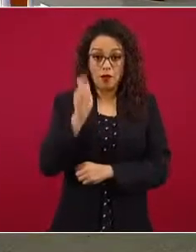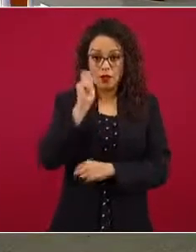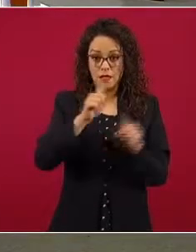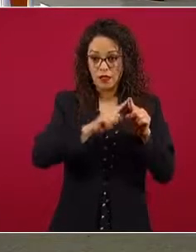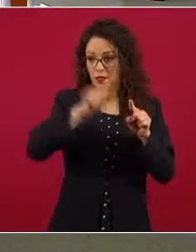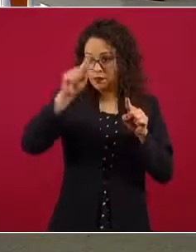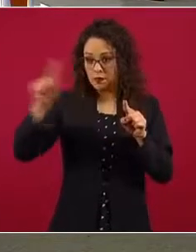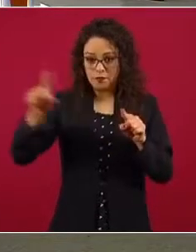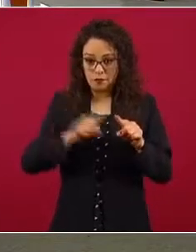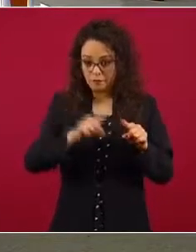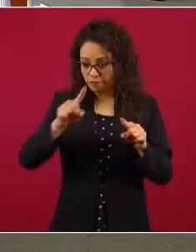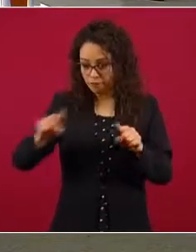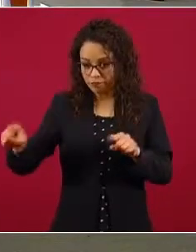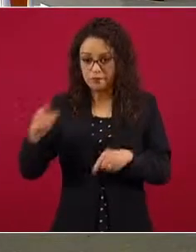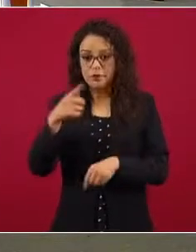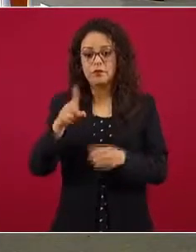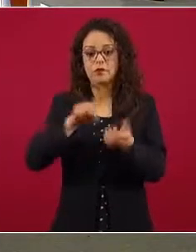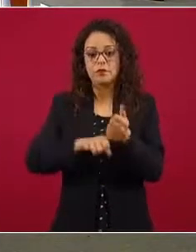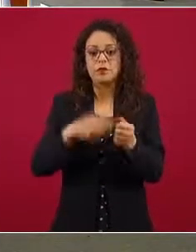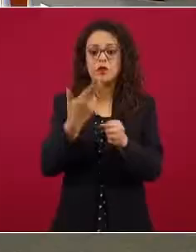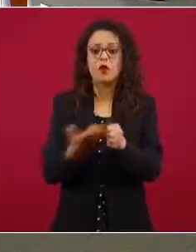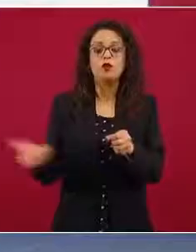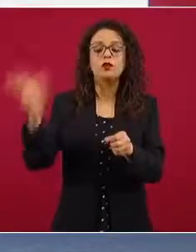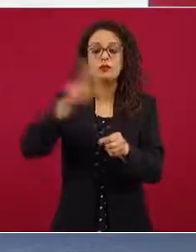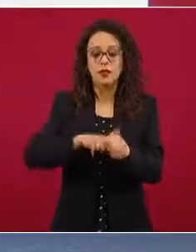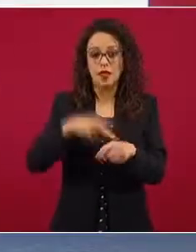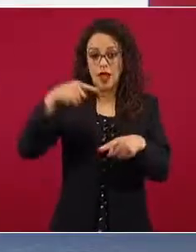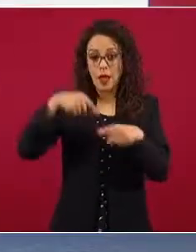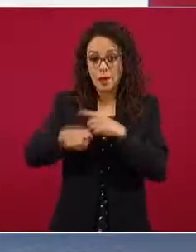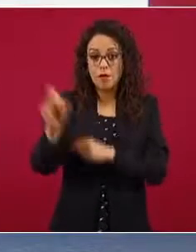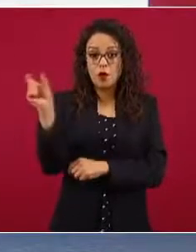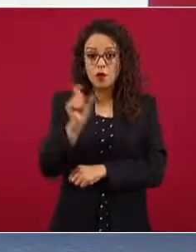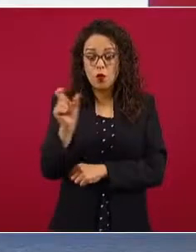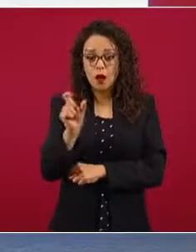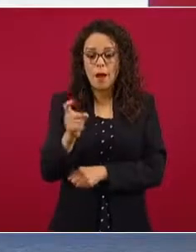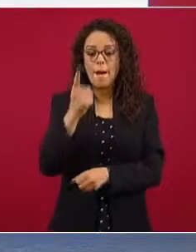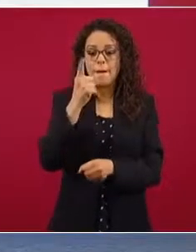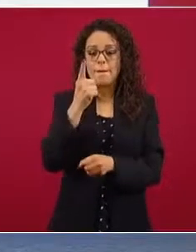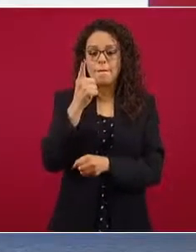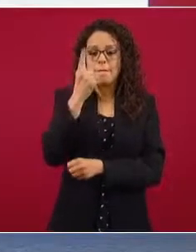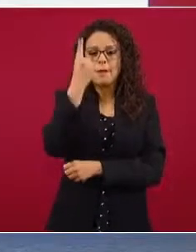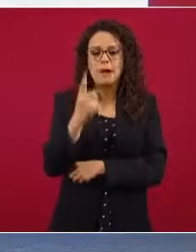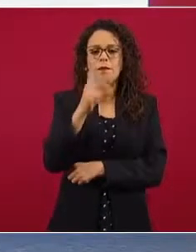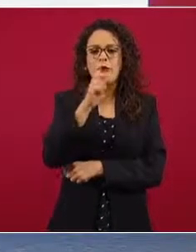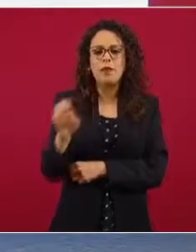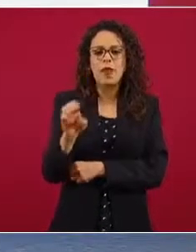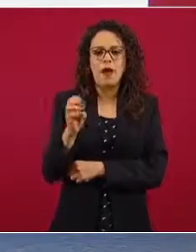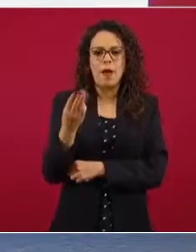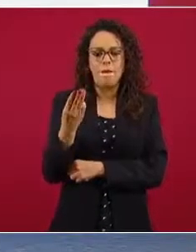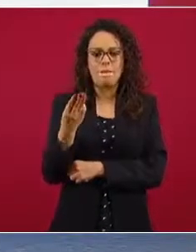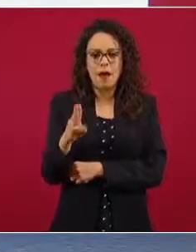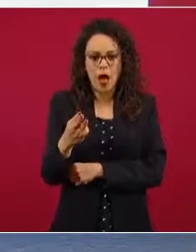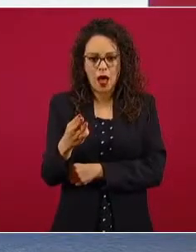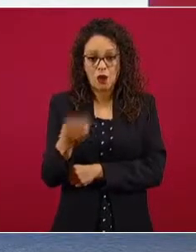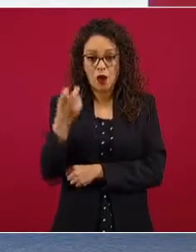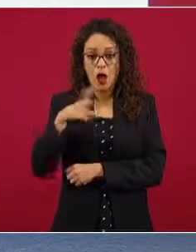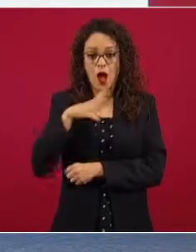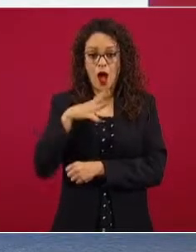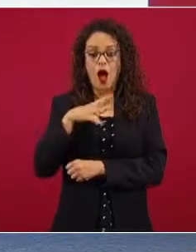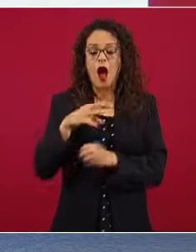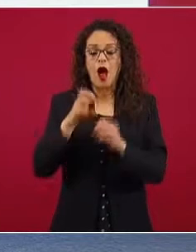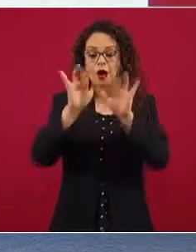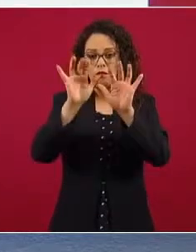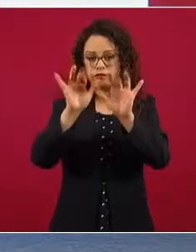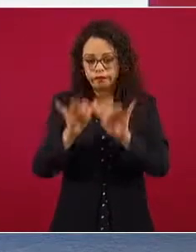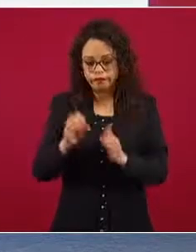casos es la hospitalización. Esta empieza el 1 de mayo, que es cuando tenemos este registro de la hospitalización ya